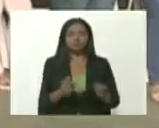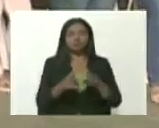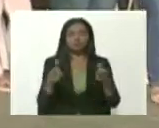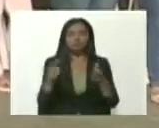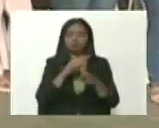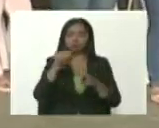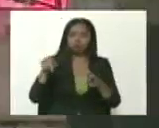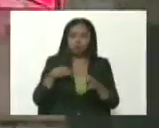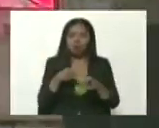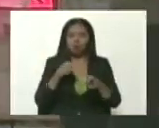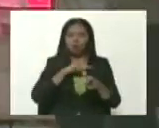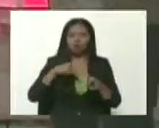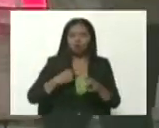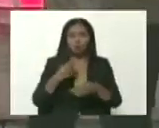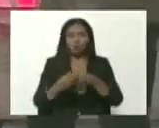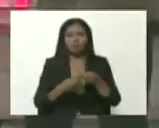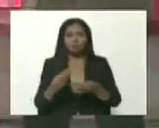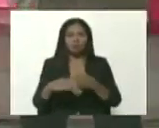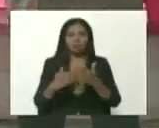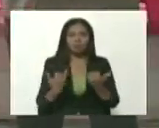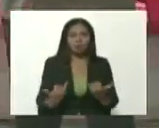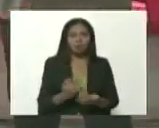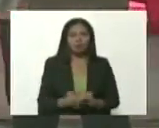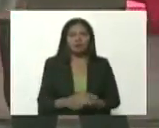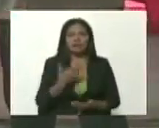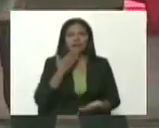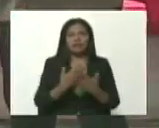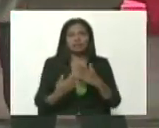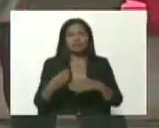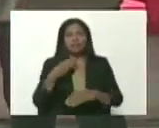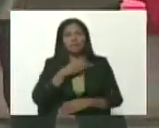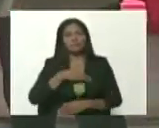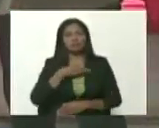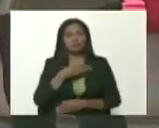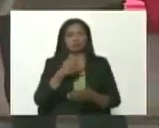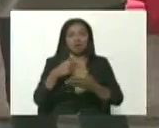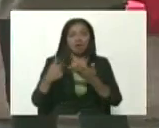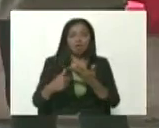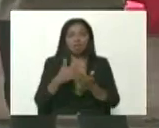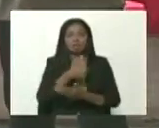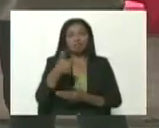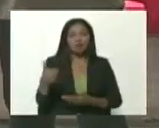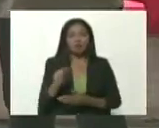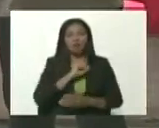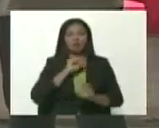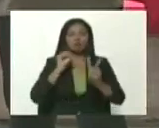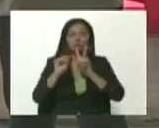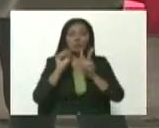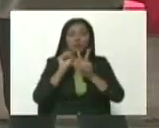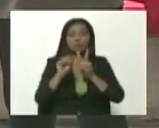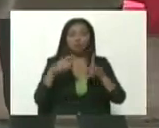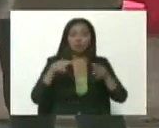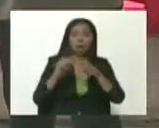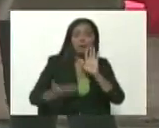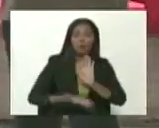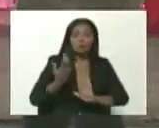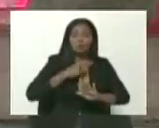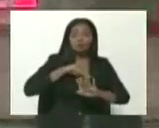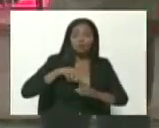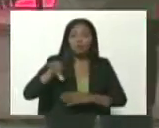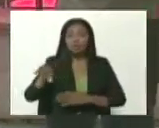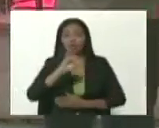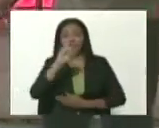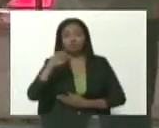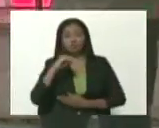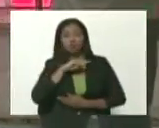camarada presidente, que hemos tenido gracias a las misiones, a las grandes misiones, a Somos Venezuela, es importante para el estado